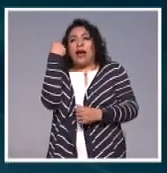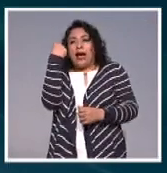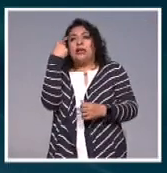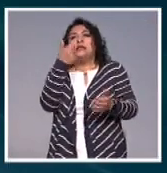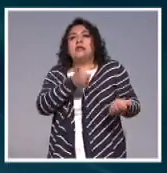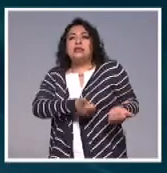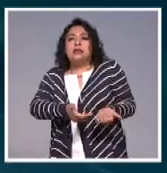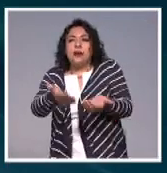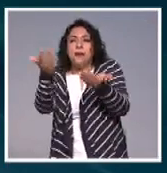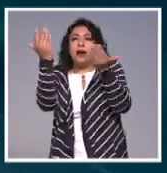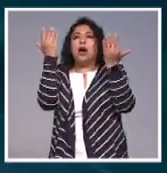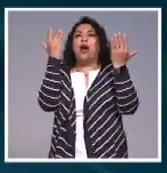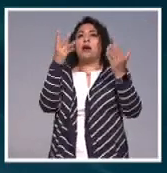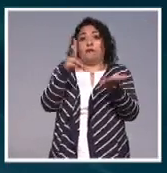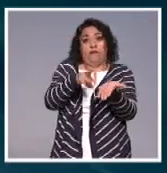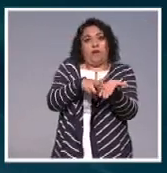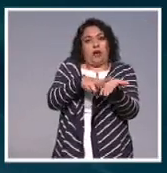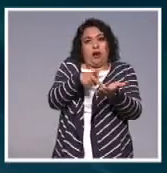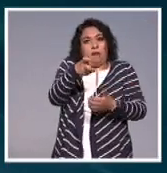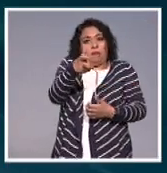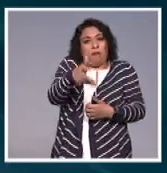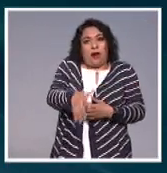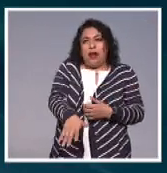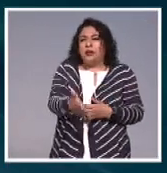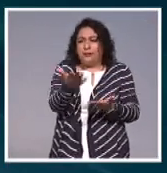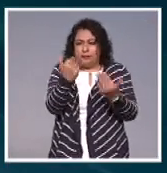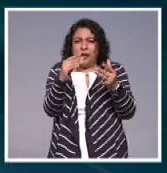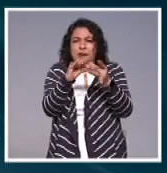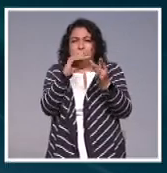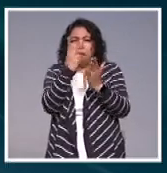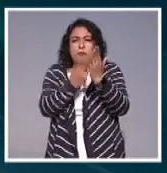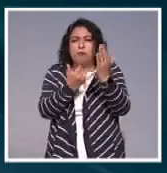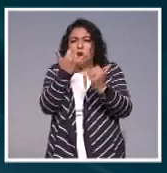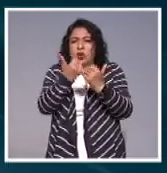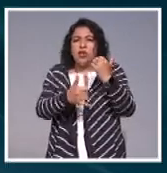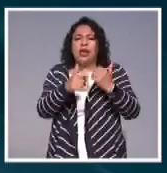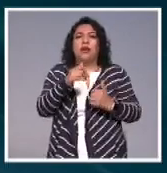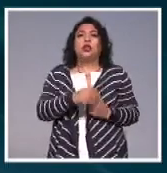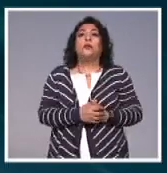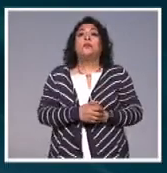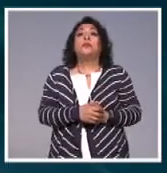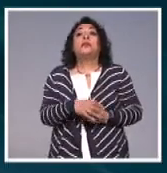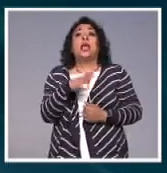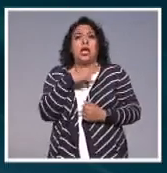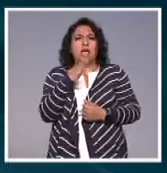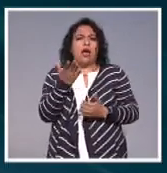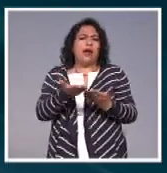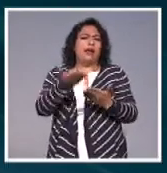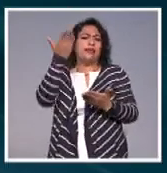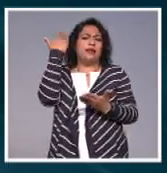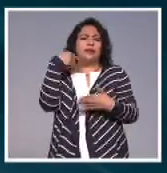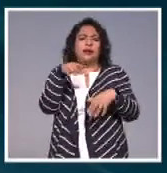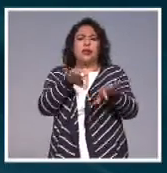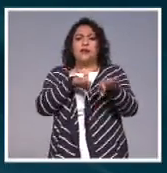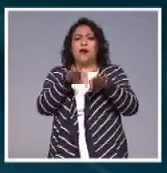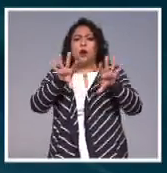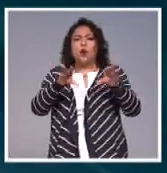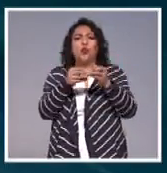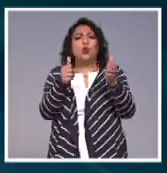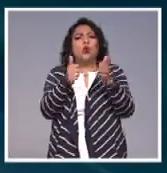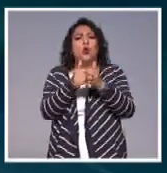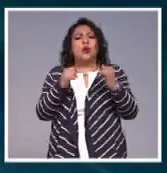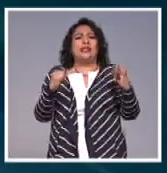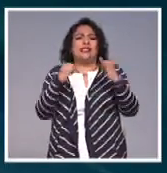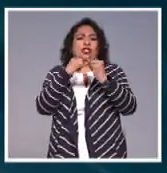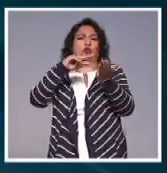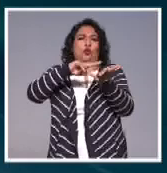de transportar, también tenga un costo más económico. Háblanos de este proyecto, Laura. Tenemos ya tiempo trabajando también en colaboración con el